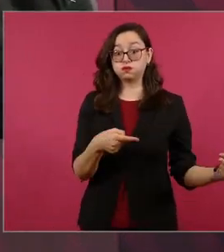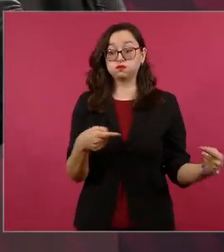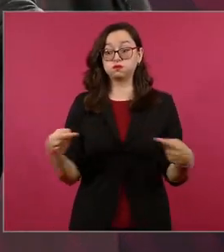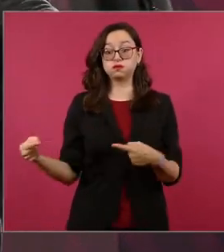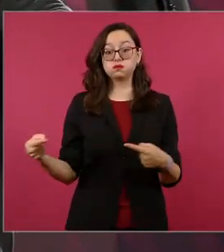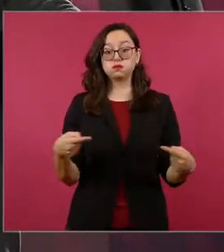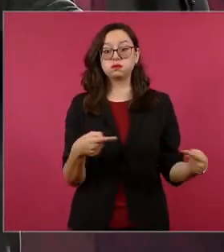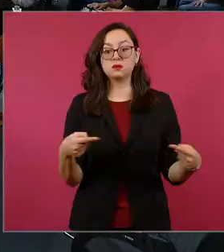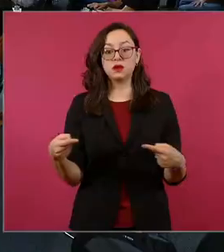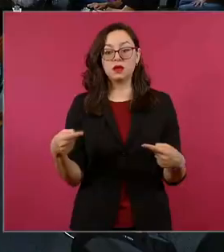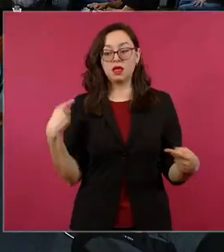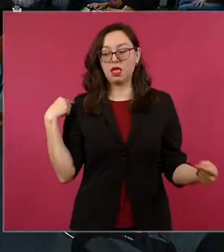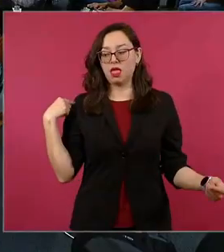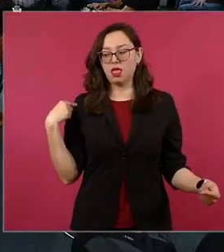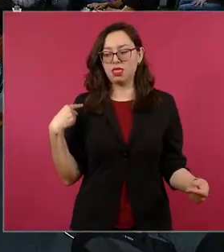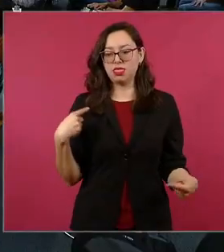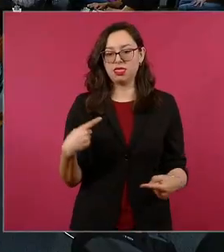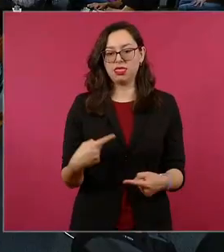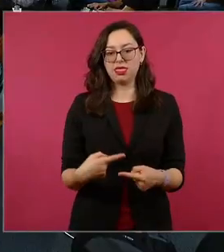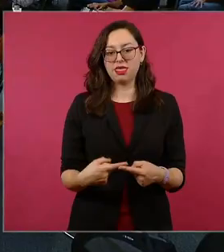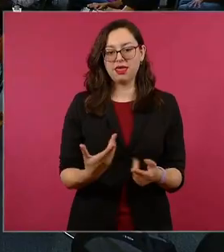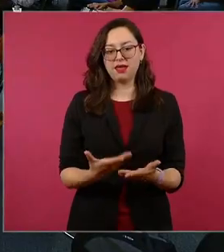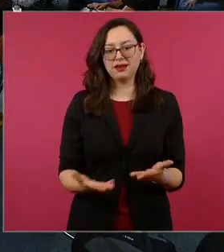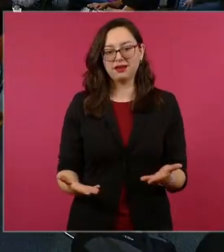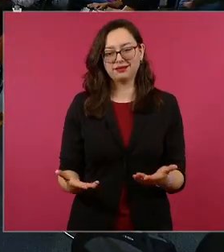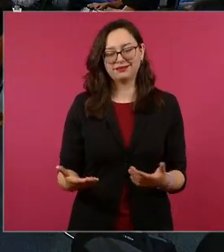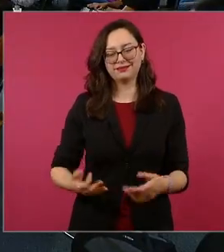Pero cuando los crearon,